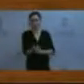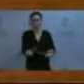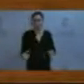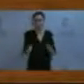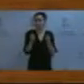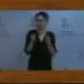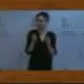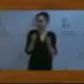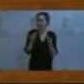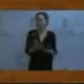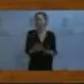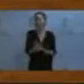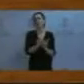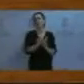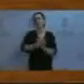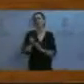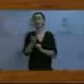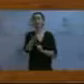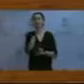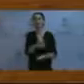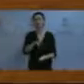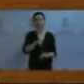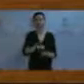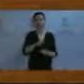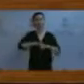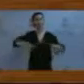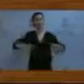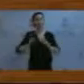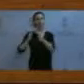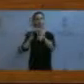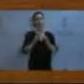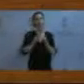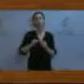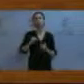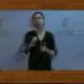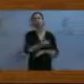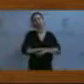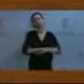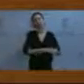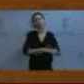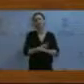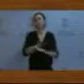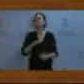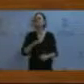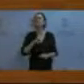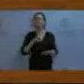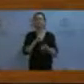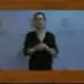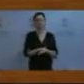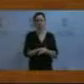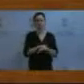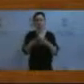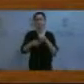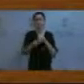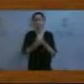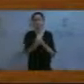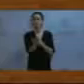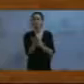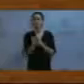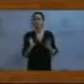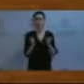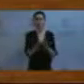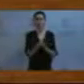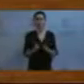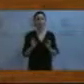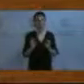esta proposición de ley, de ser aprobada, pues el Gobierno la aplique. Se han presentado enmiendas por un grupo parlamentario,